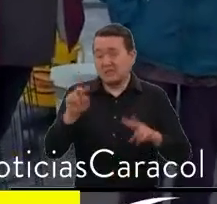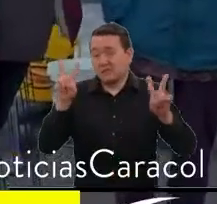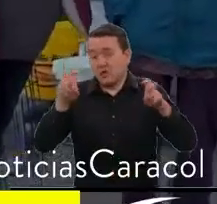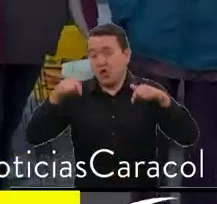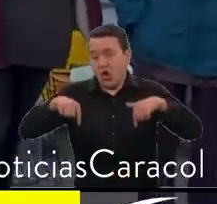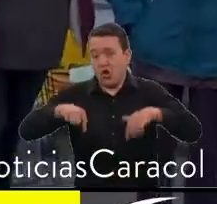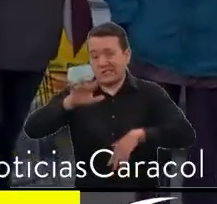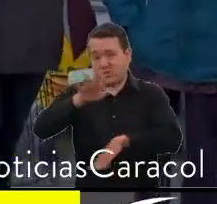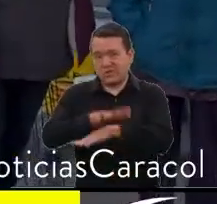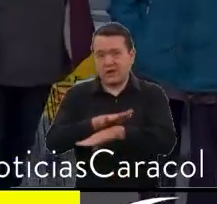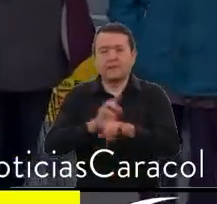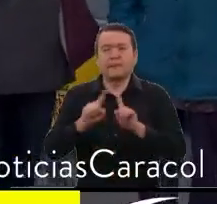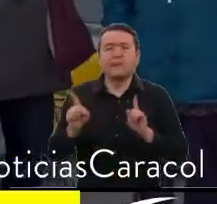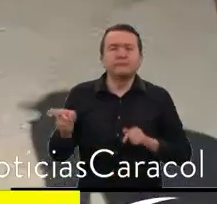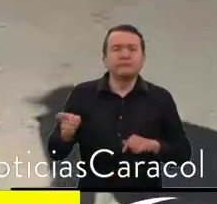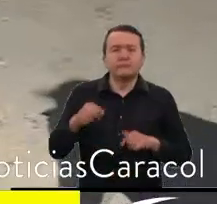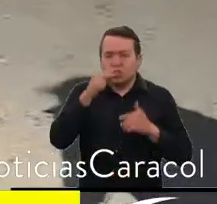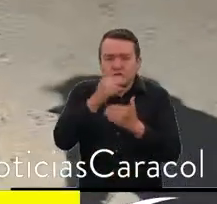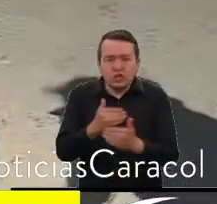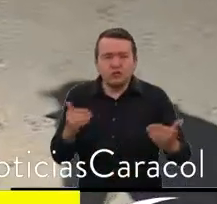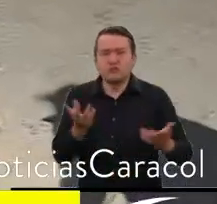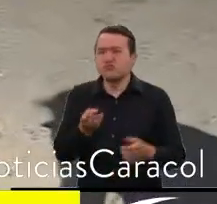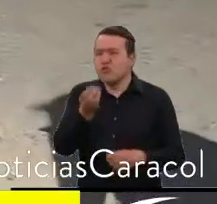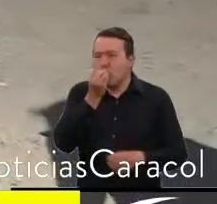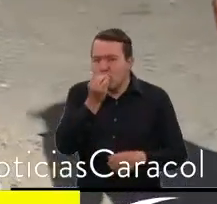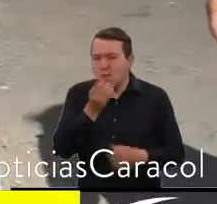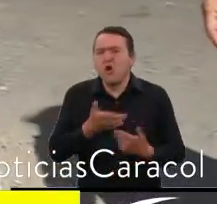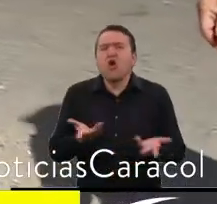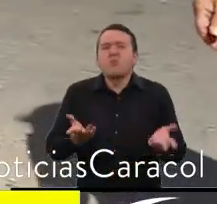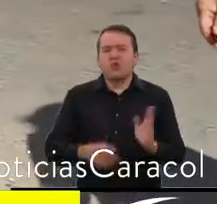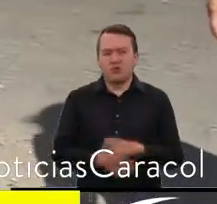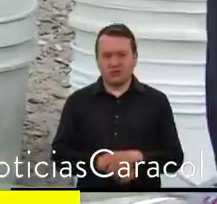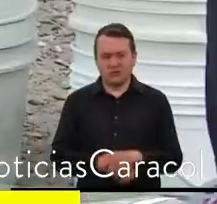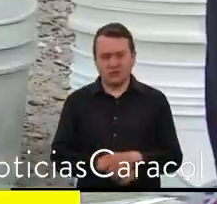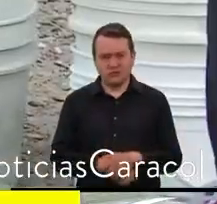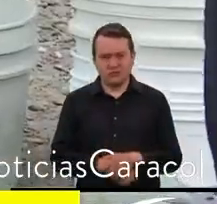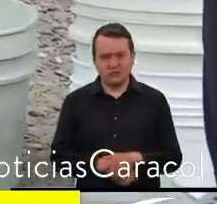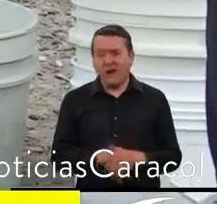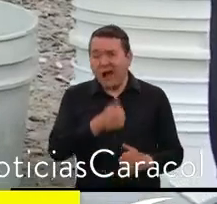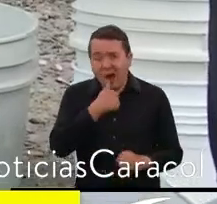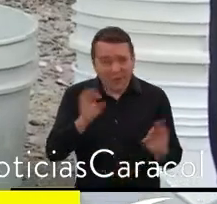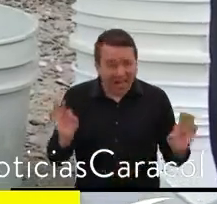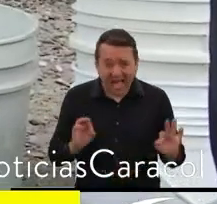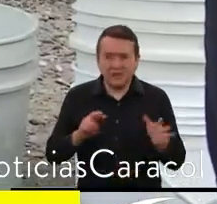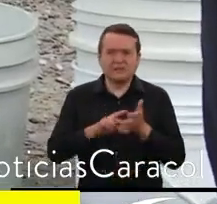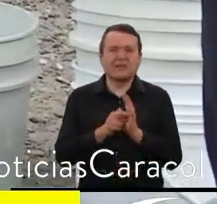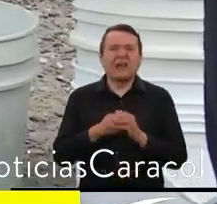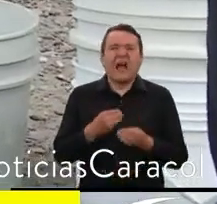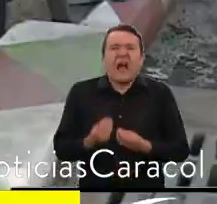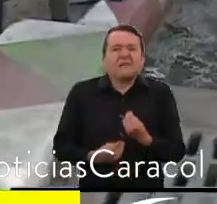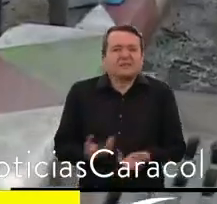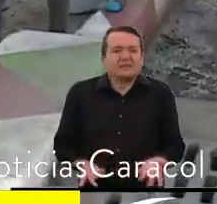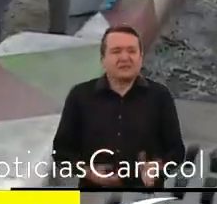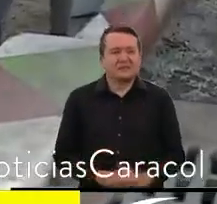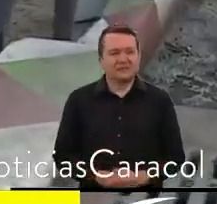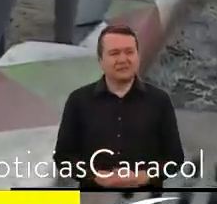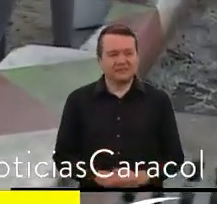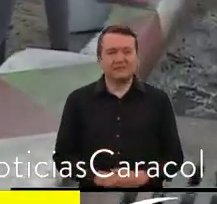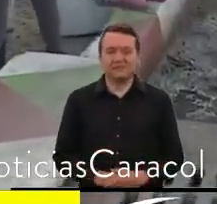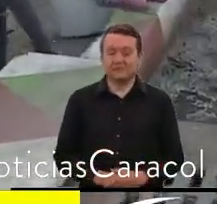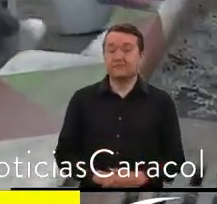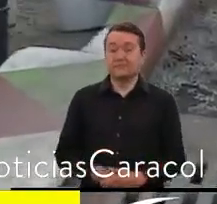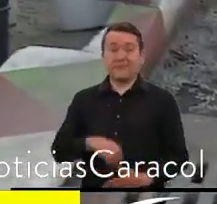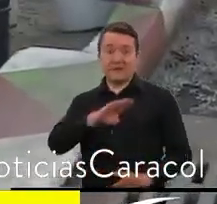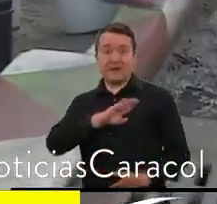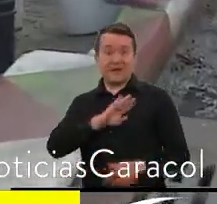niños pequeños, la comida, todo, o sea, uno sin agua no hace absolutamente nada. La alcaldesa Claudia López informó